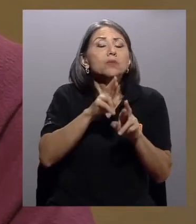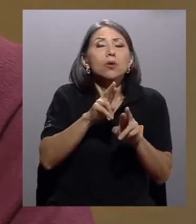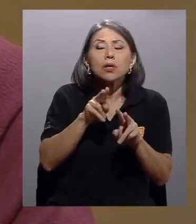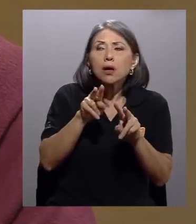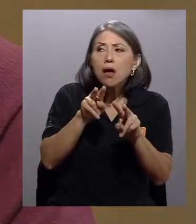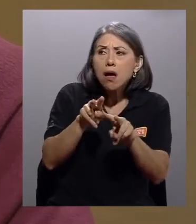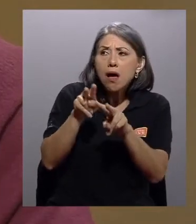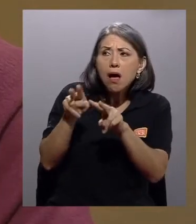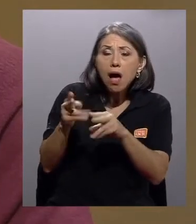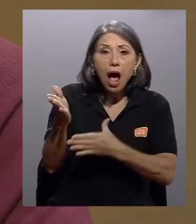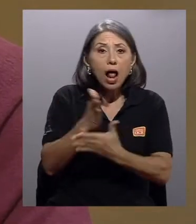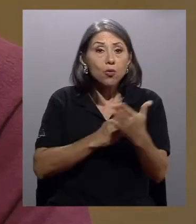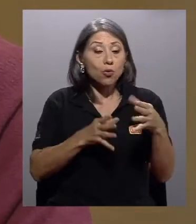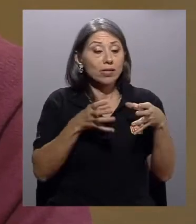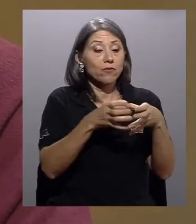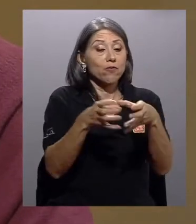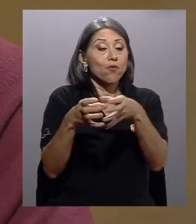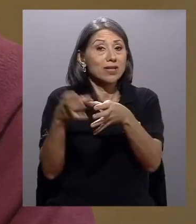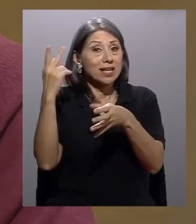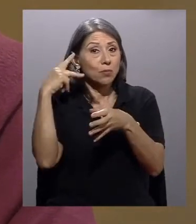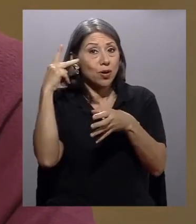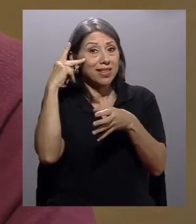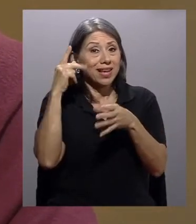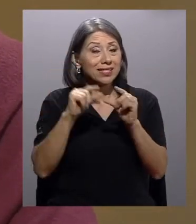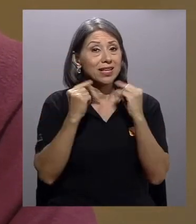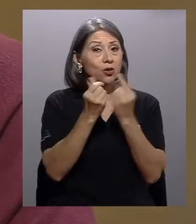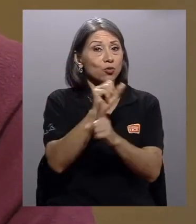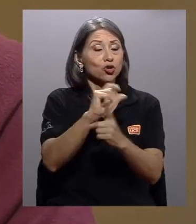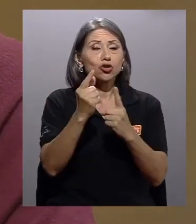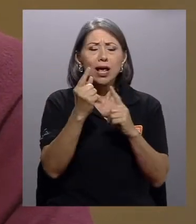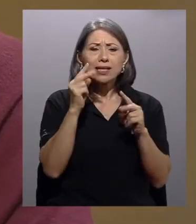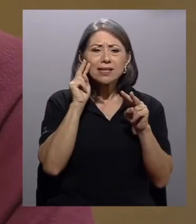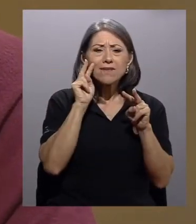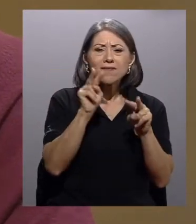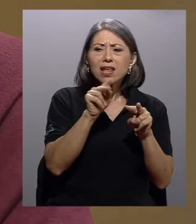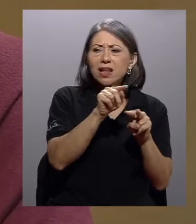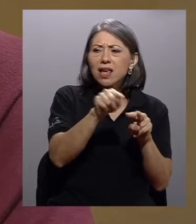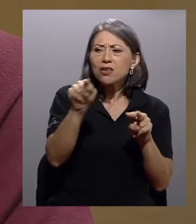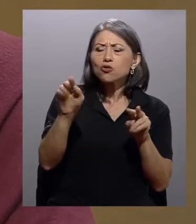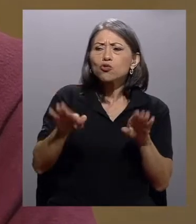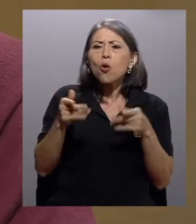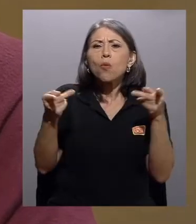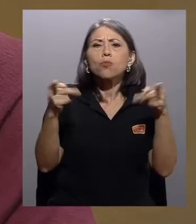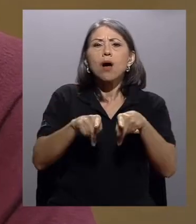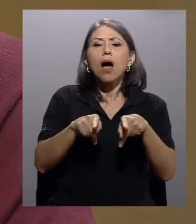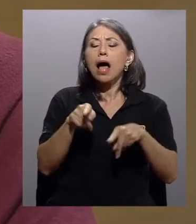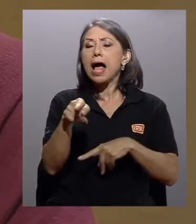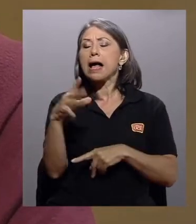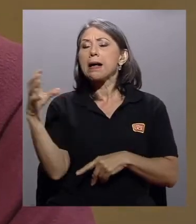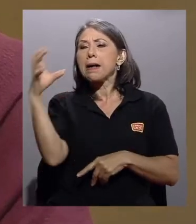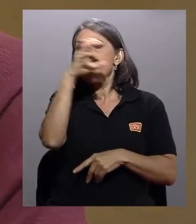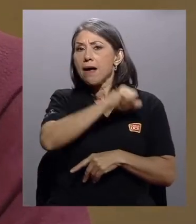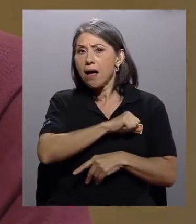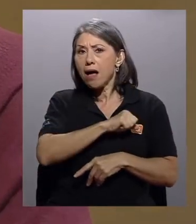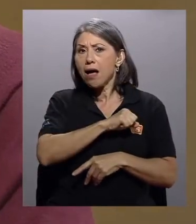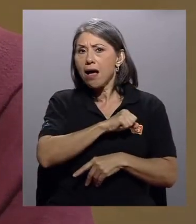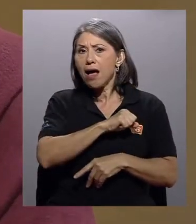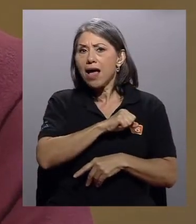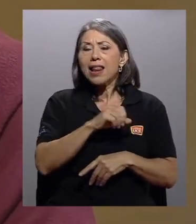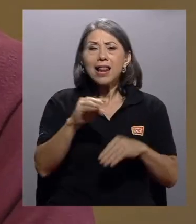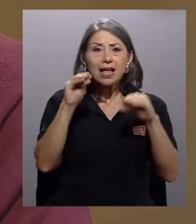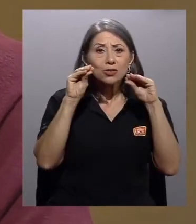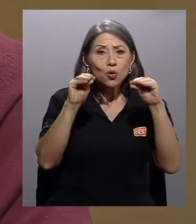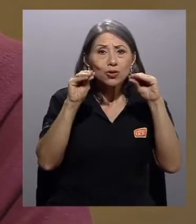algunas fuerzas políticas y grupos sociales, es que también las doctrinas políticas, el pensamiento político, o sea, hay una